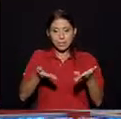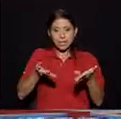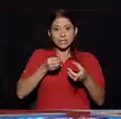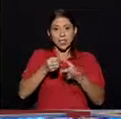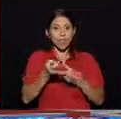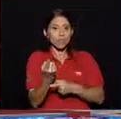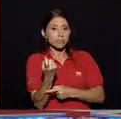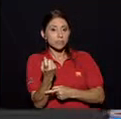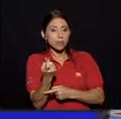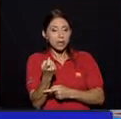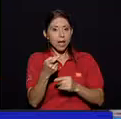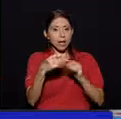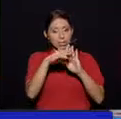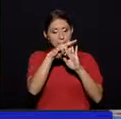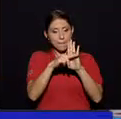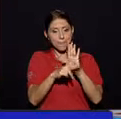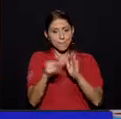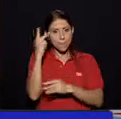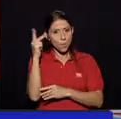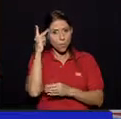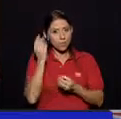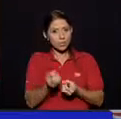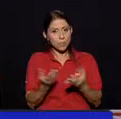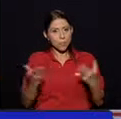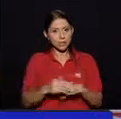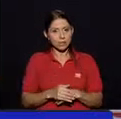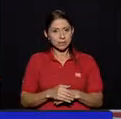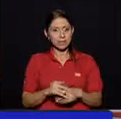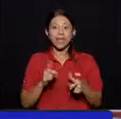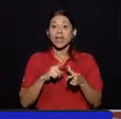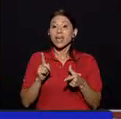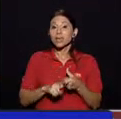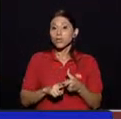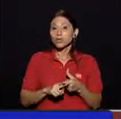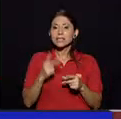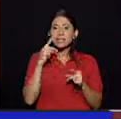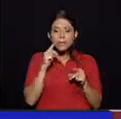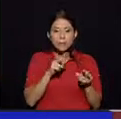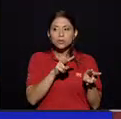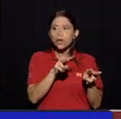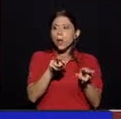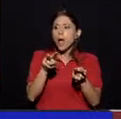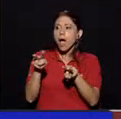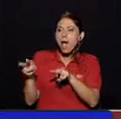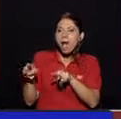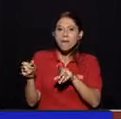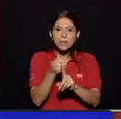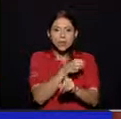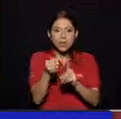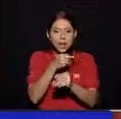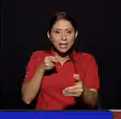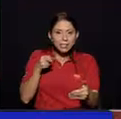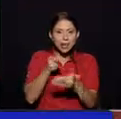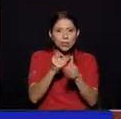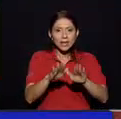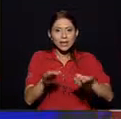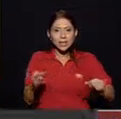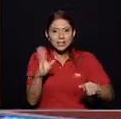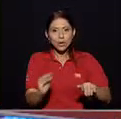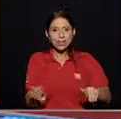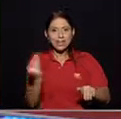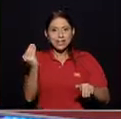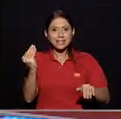Ahora, Guillermo, si contamos con el marco legal, ¿qué nos hace falta para que la labor institucional responda más a las demandas